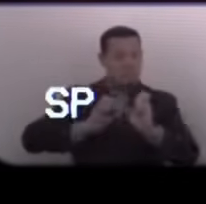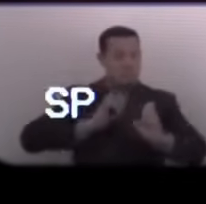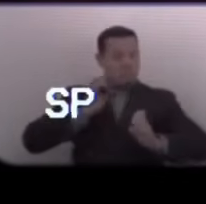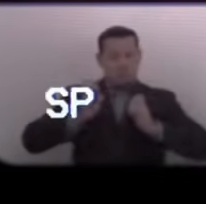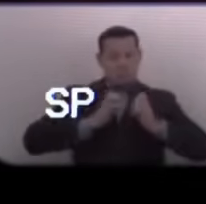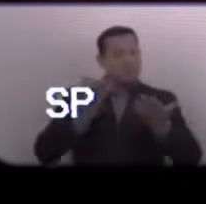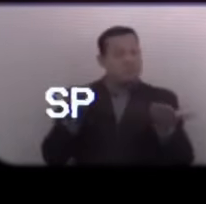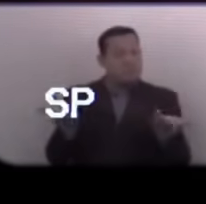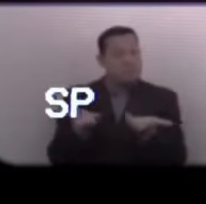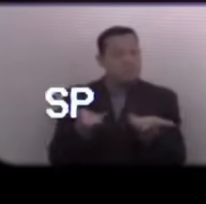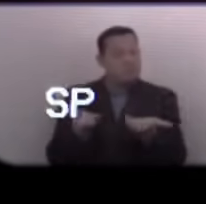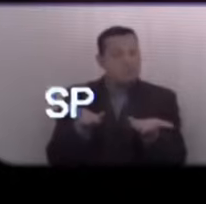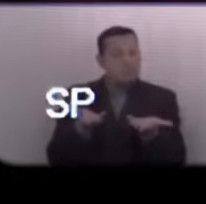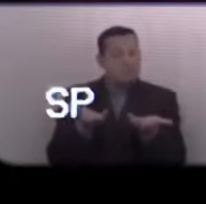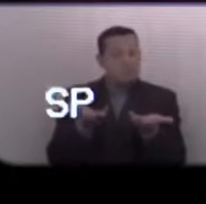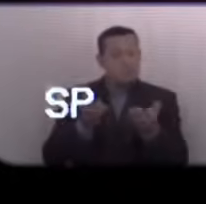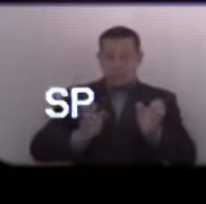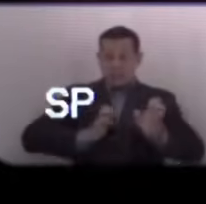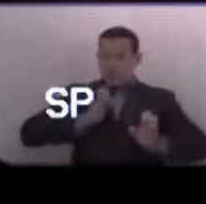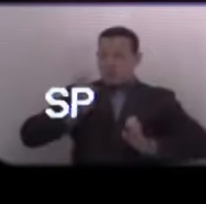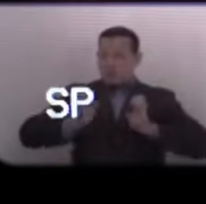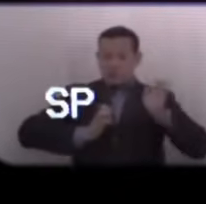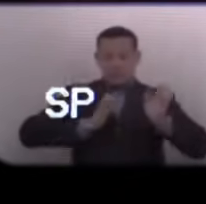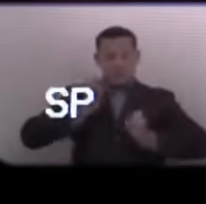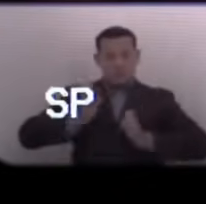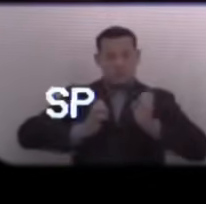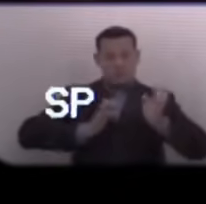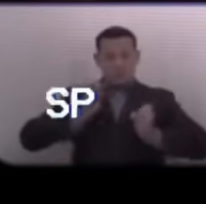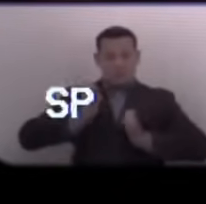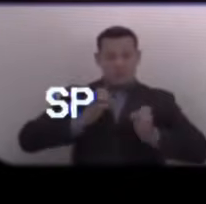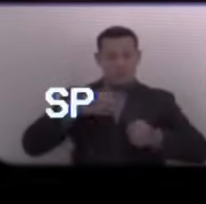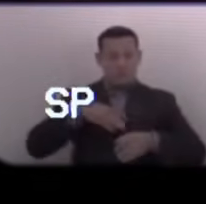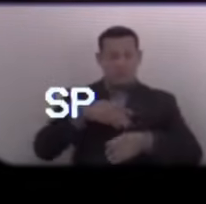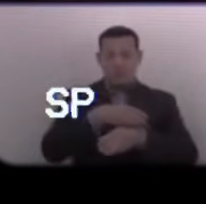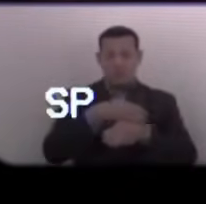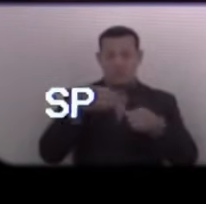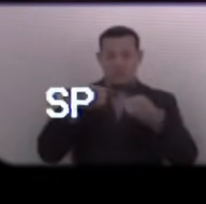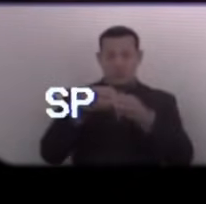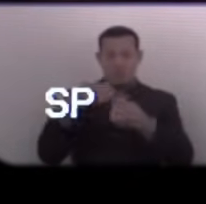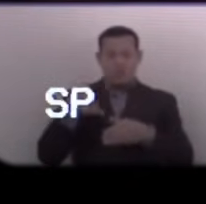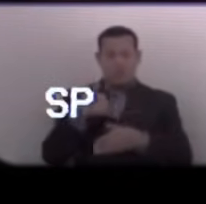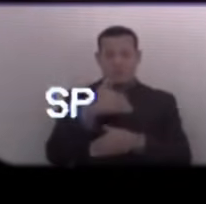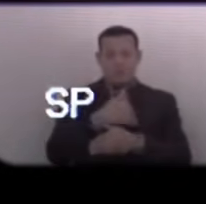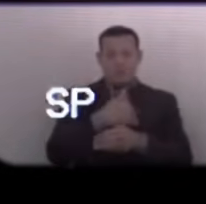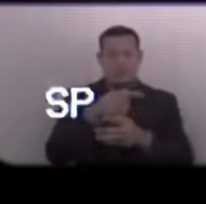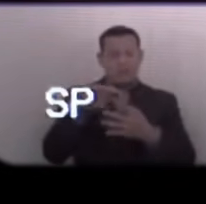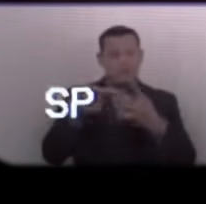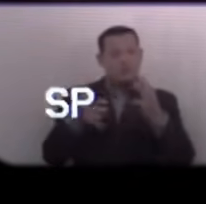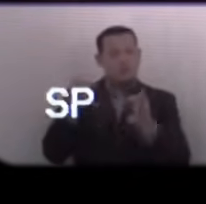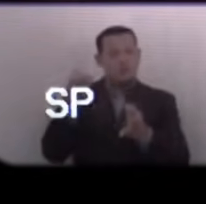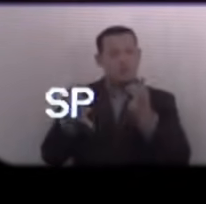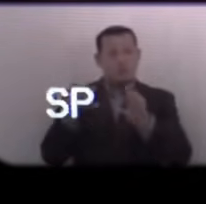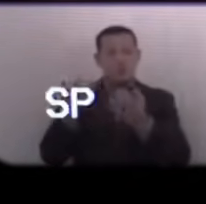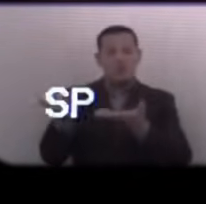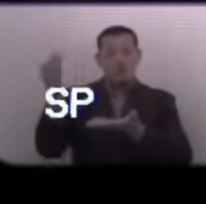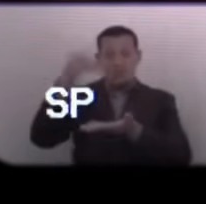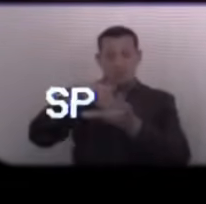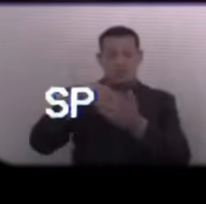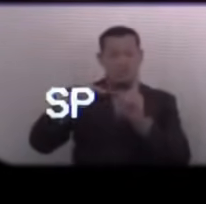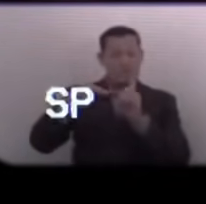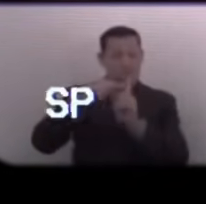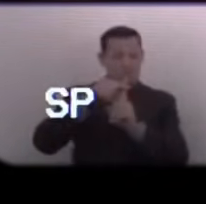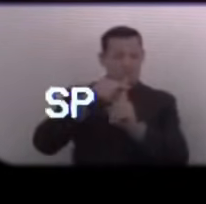motivaron. Y la motivación con la que el Consejo de Ministros está justificando la renovación del